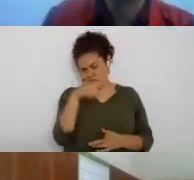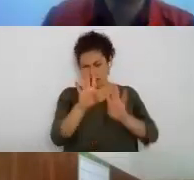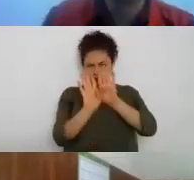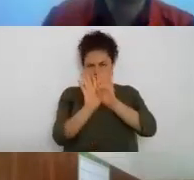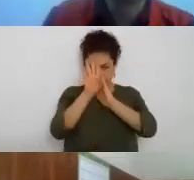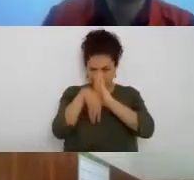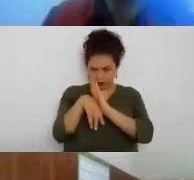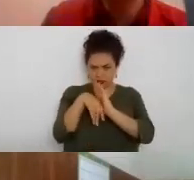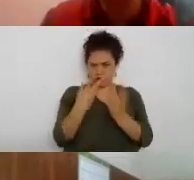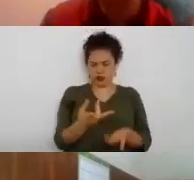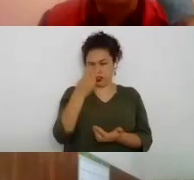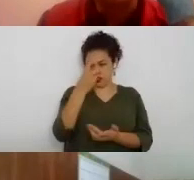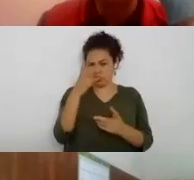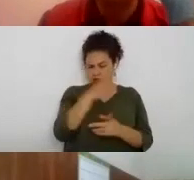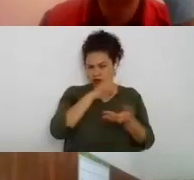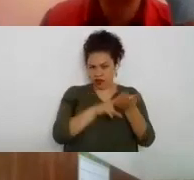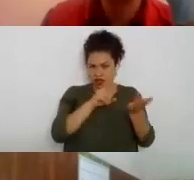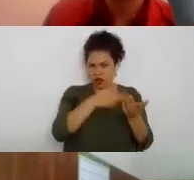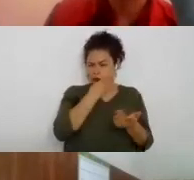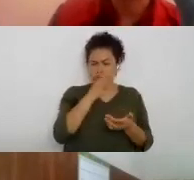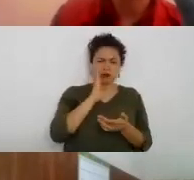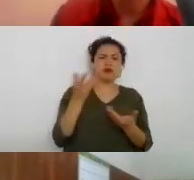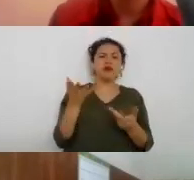es la parte del tronco posterior. ¿Ok?